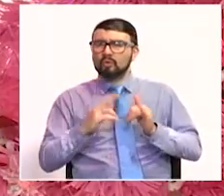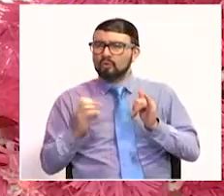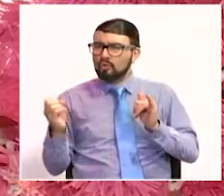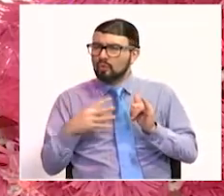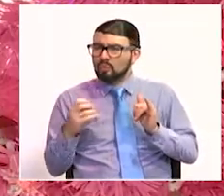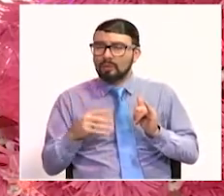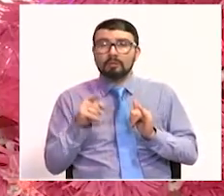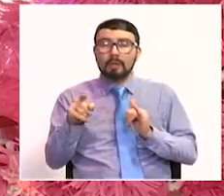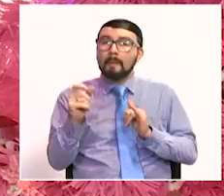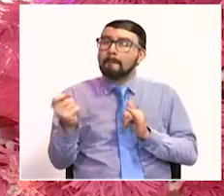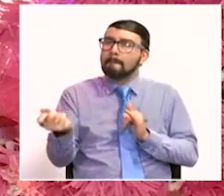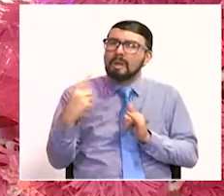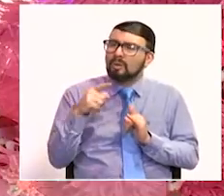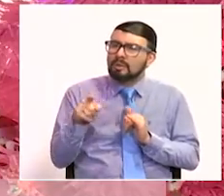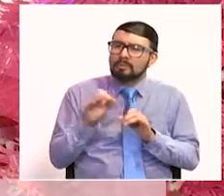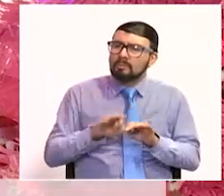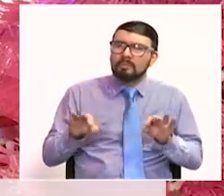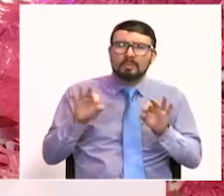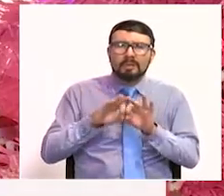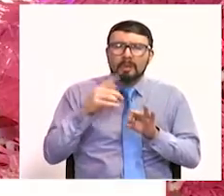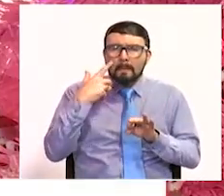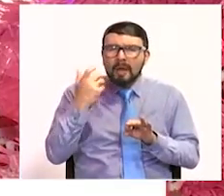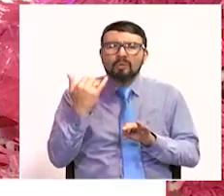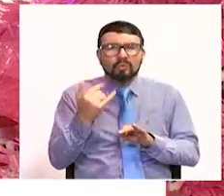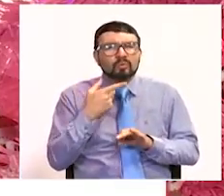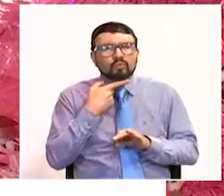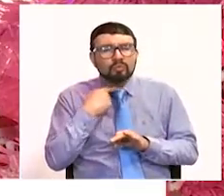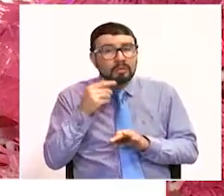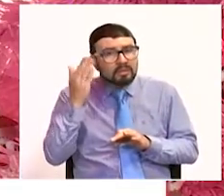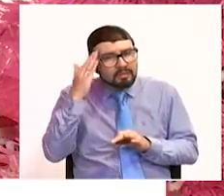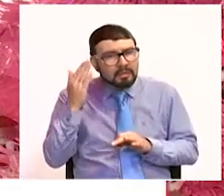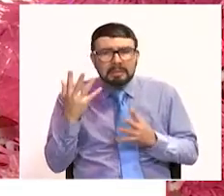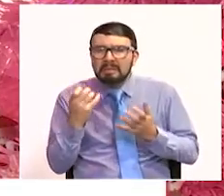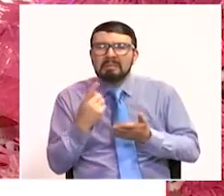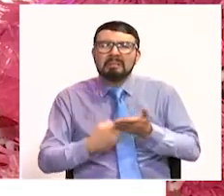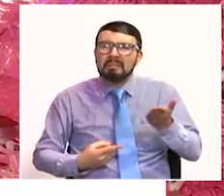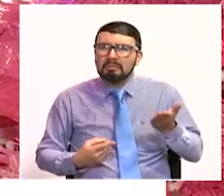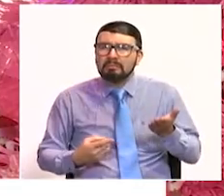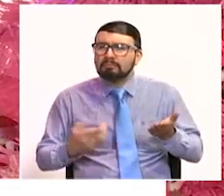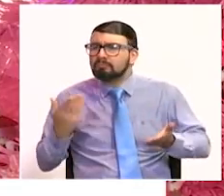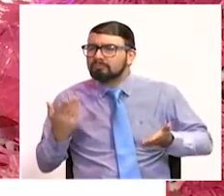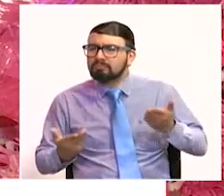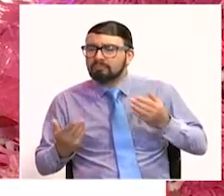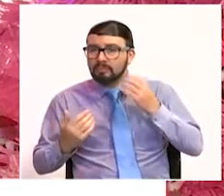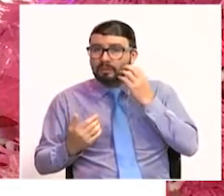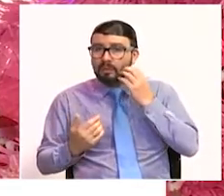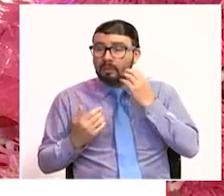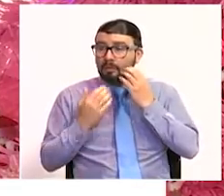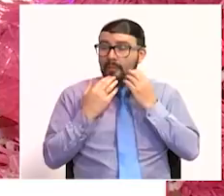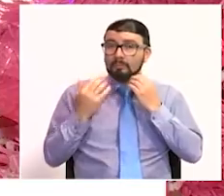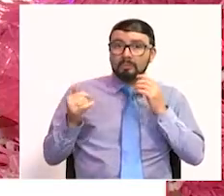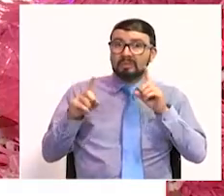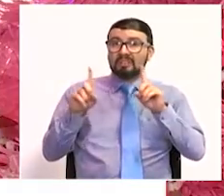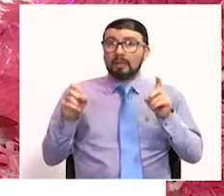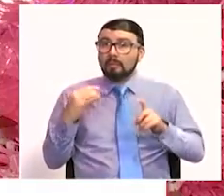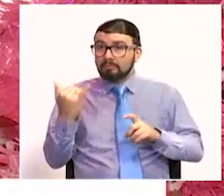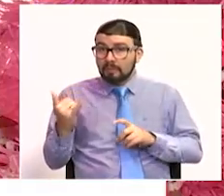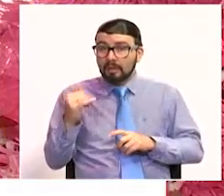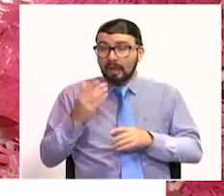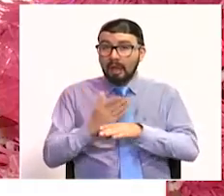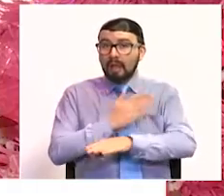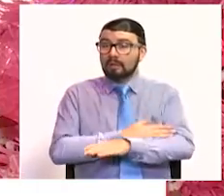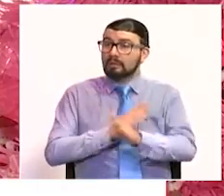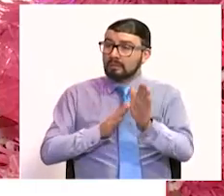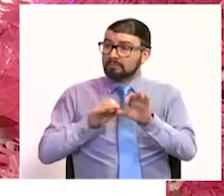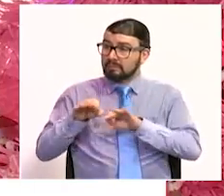lo más importante que les gustaría saber acerca de ustedes. Por ejemplo, digamos que ahora el tema con el sueño era una de las dudas muy